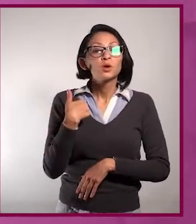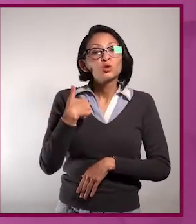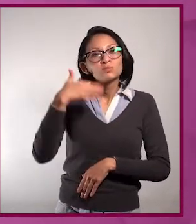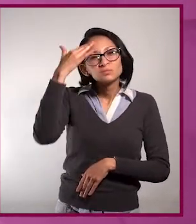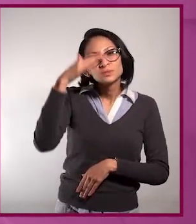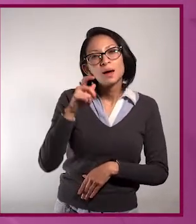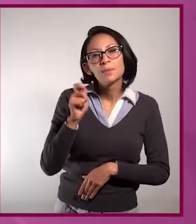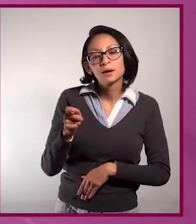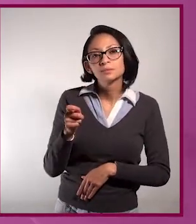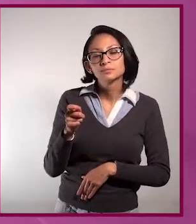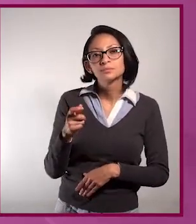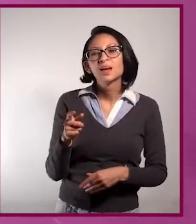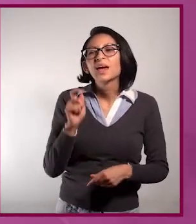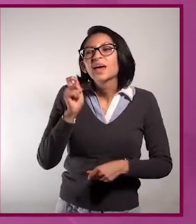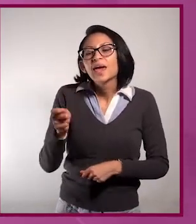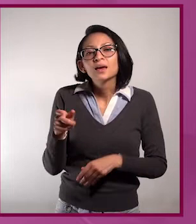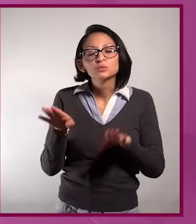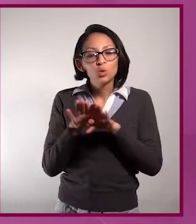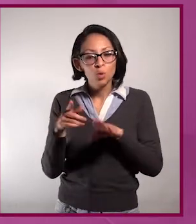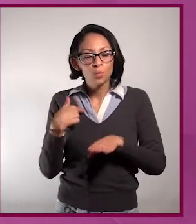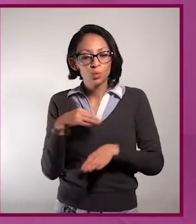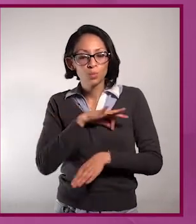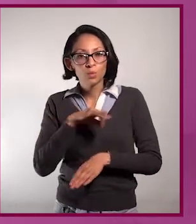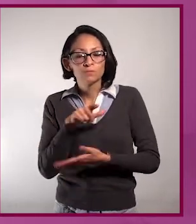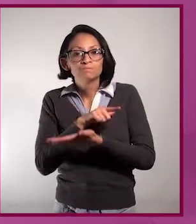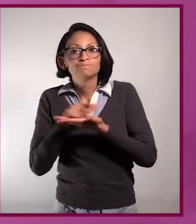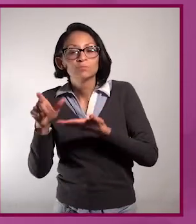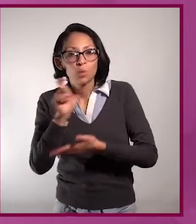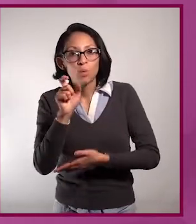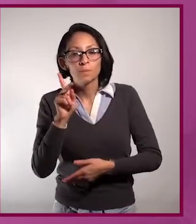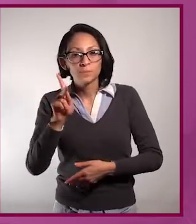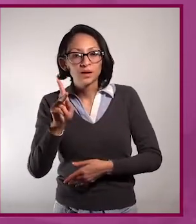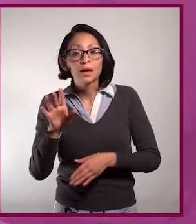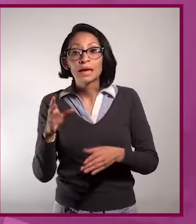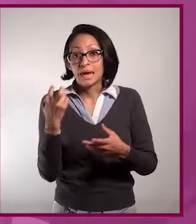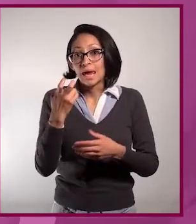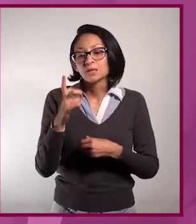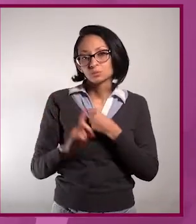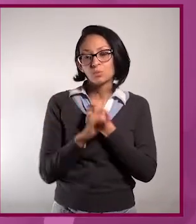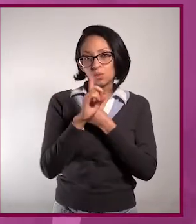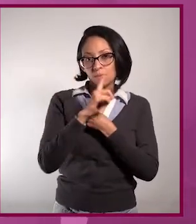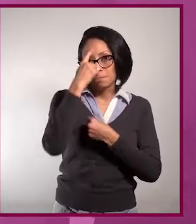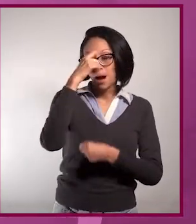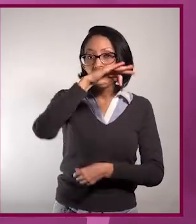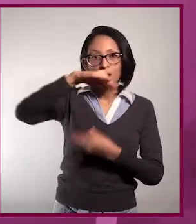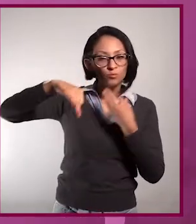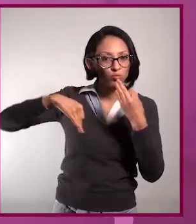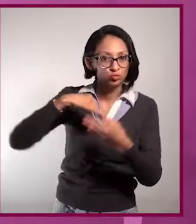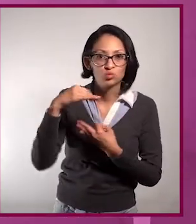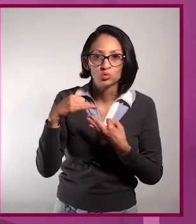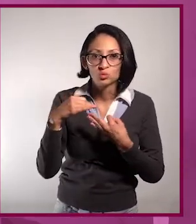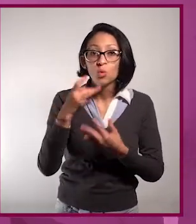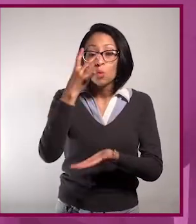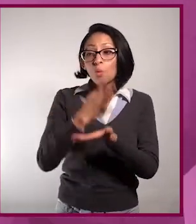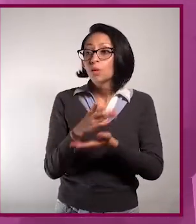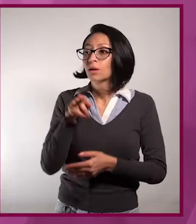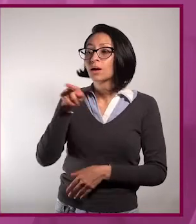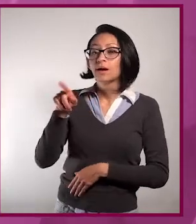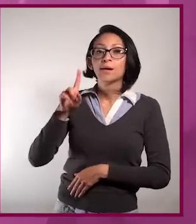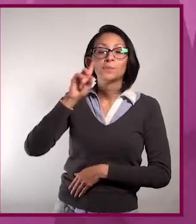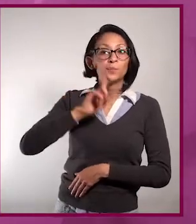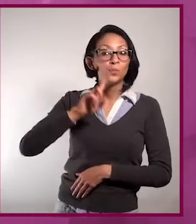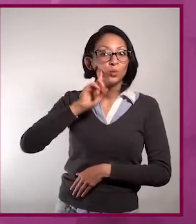esta circunstancia, sobre qué es la higiene menstrual y cómo nos afecta a todos, porque no es solamente un tema que afecta a